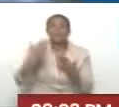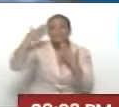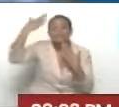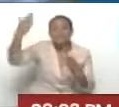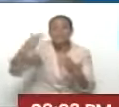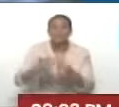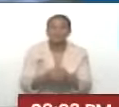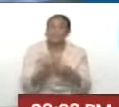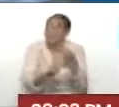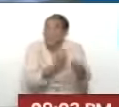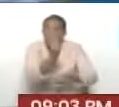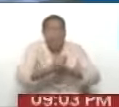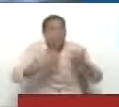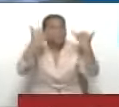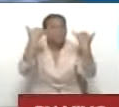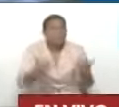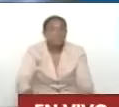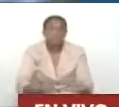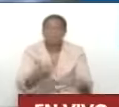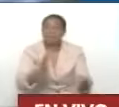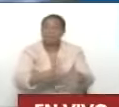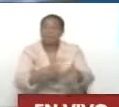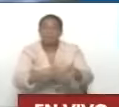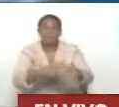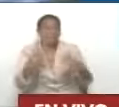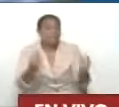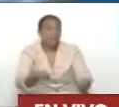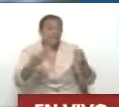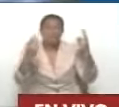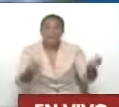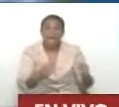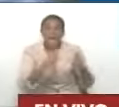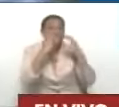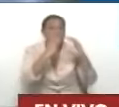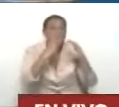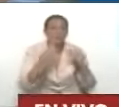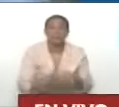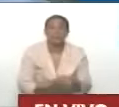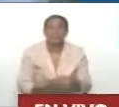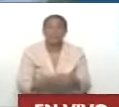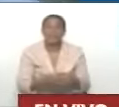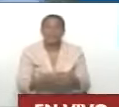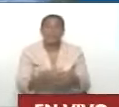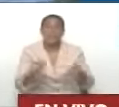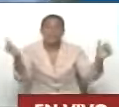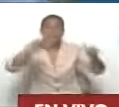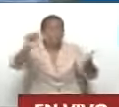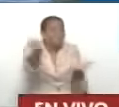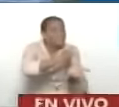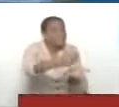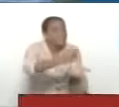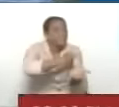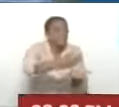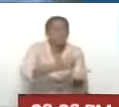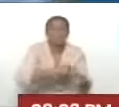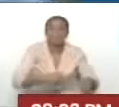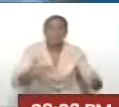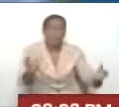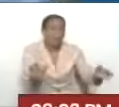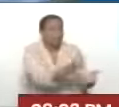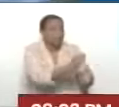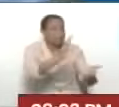Que prepare el pedido, Ronald. Póngase los pilas. El delantal y mira, a preparar,